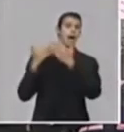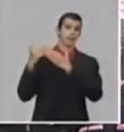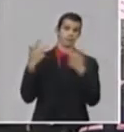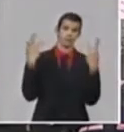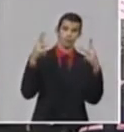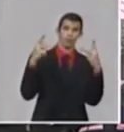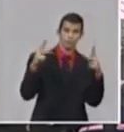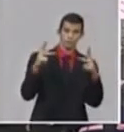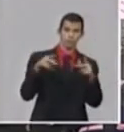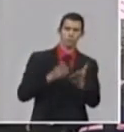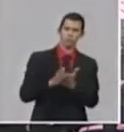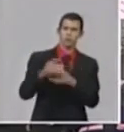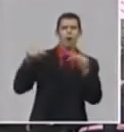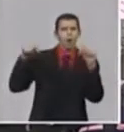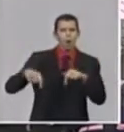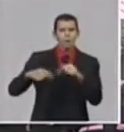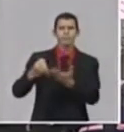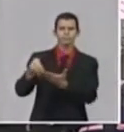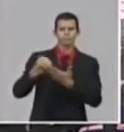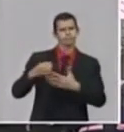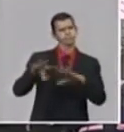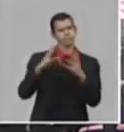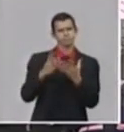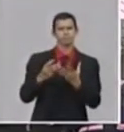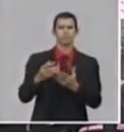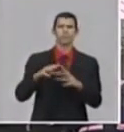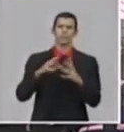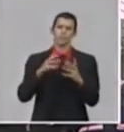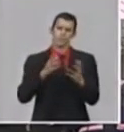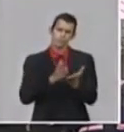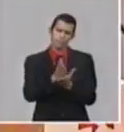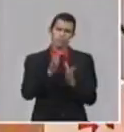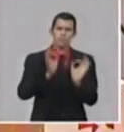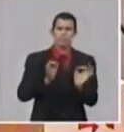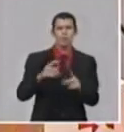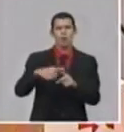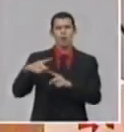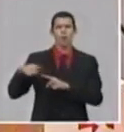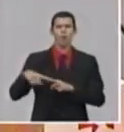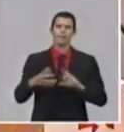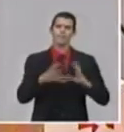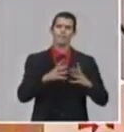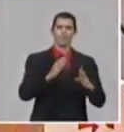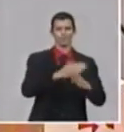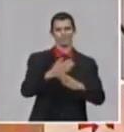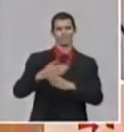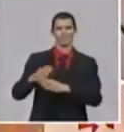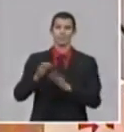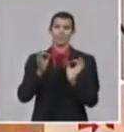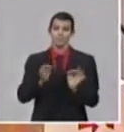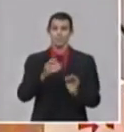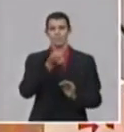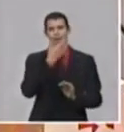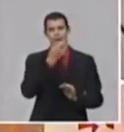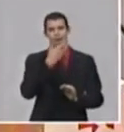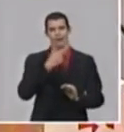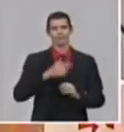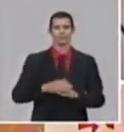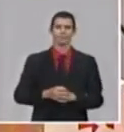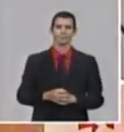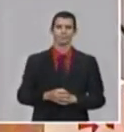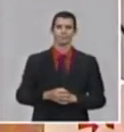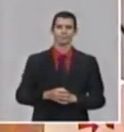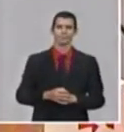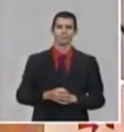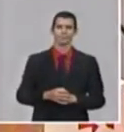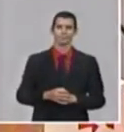trabajen en el Centro de Ingeniería Genética y Biotecnología todavía, que formaron parte del grupo que fue a Finlandia a aprender